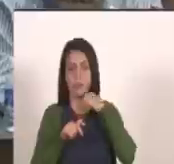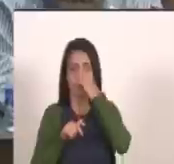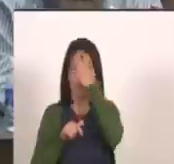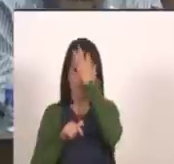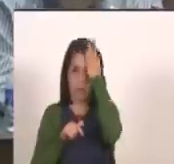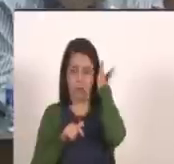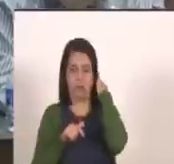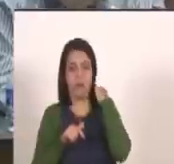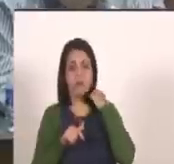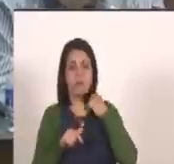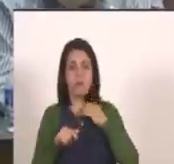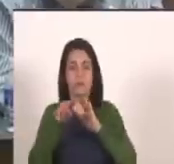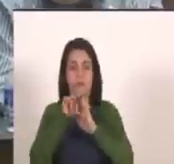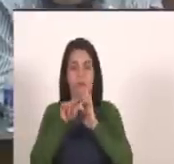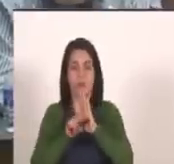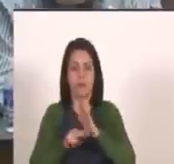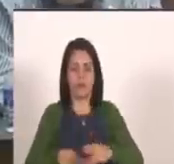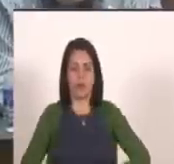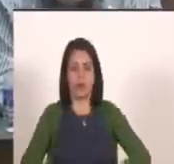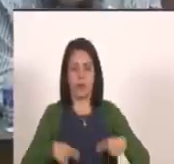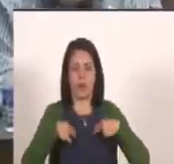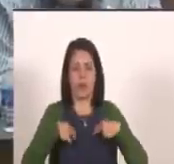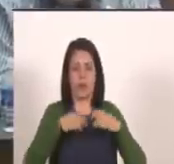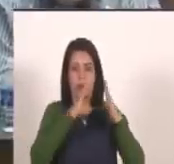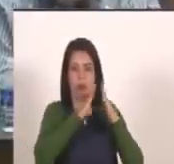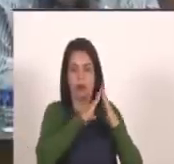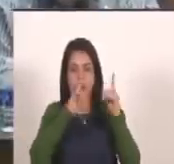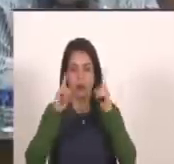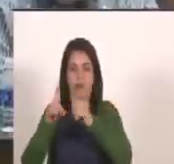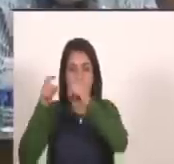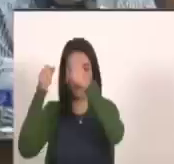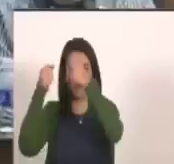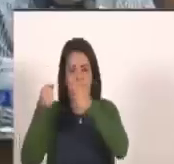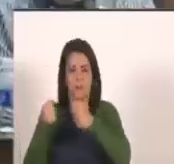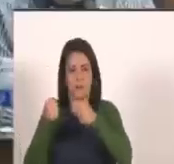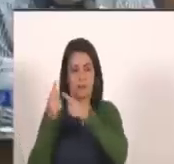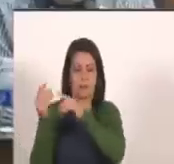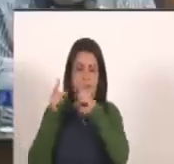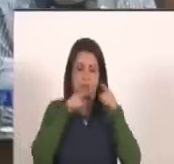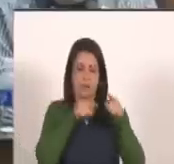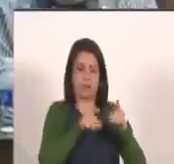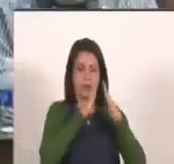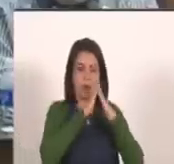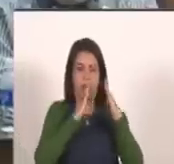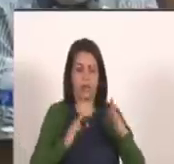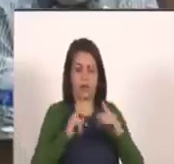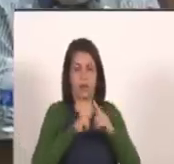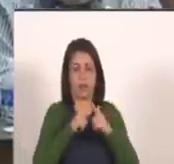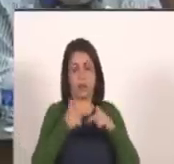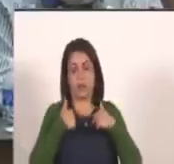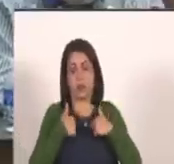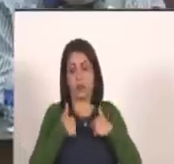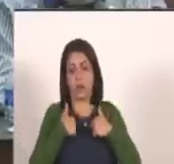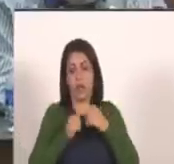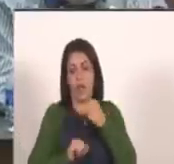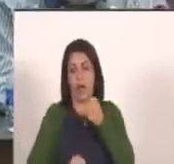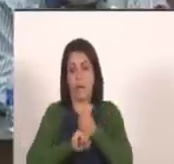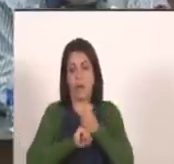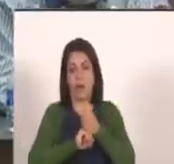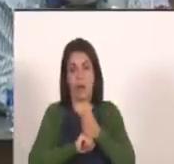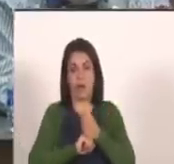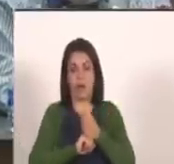le otorgan una medida humanitaria de casa por cárcel a esa persona, creo que, en todo caso,